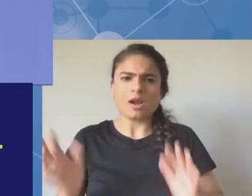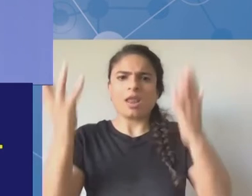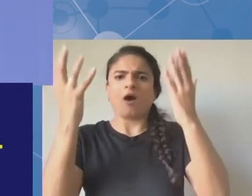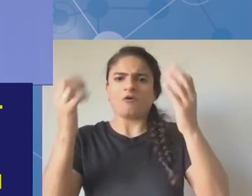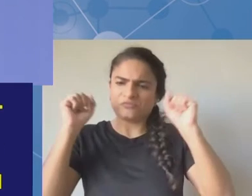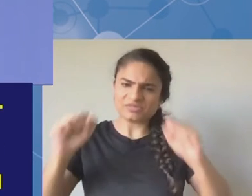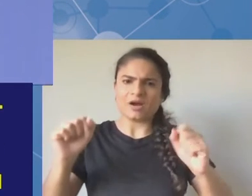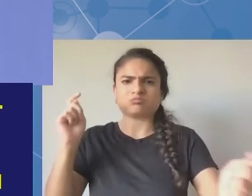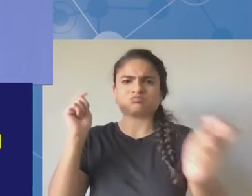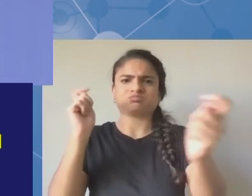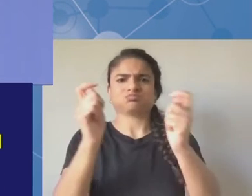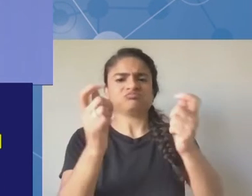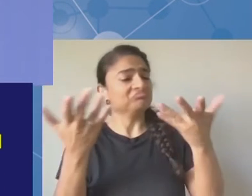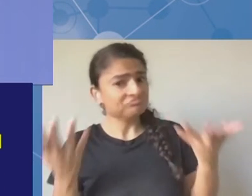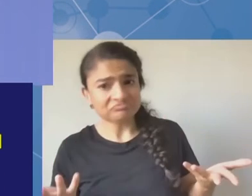futuro.